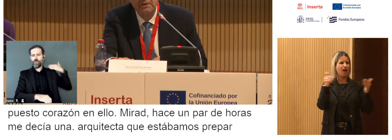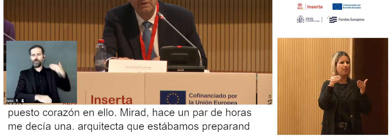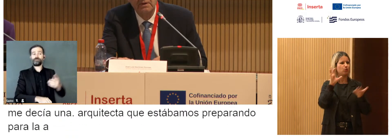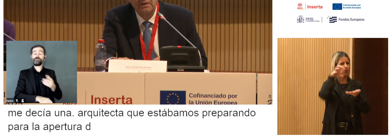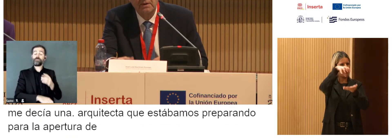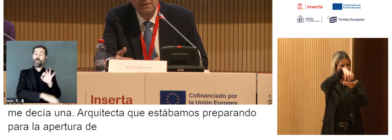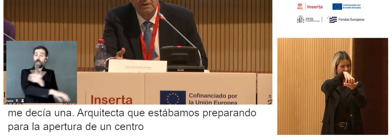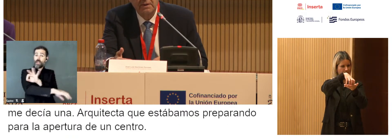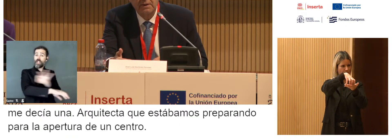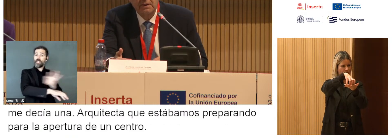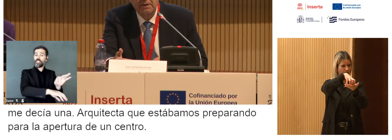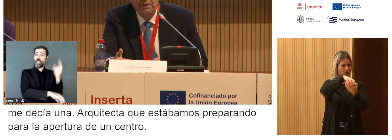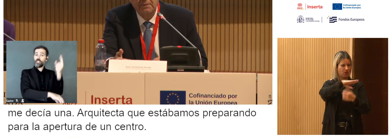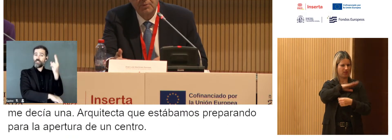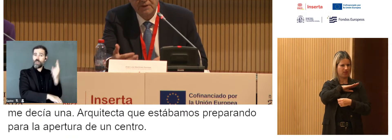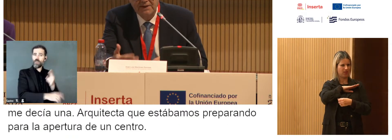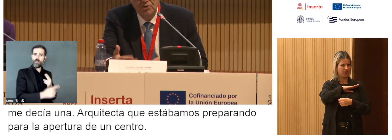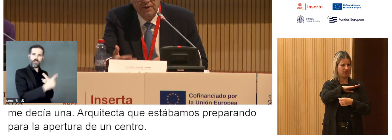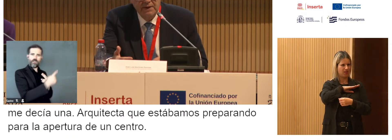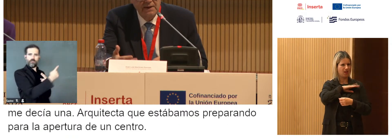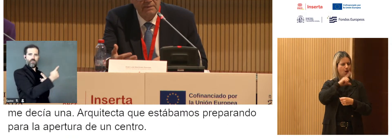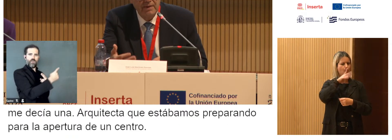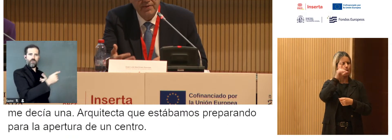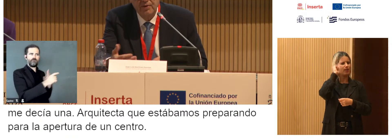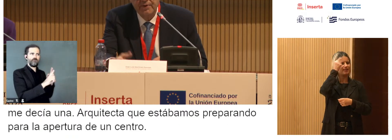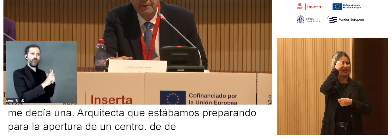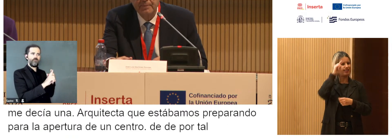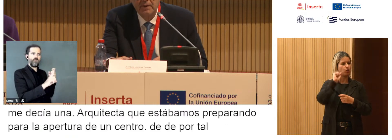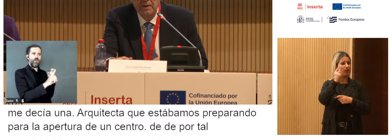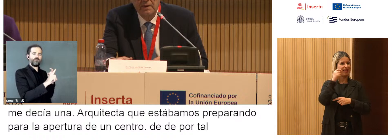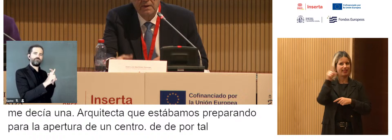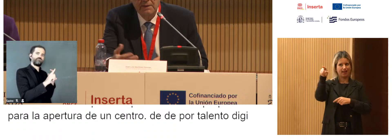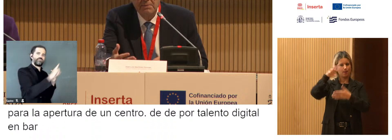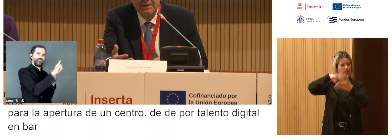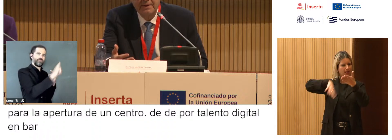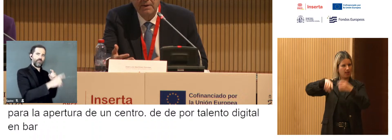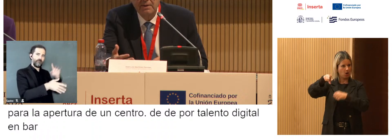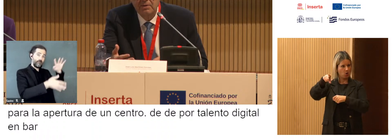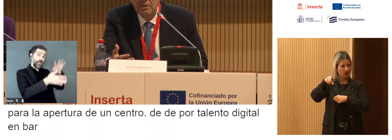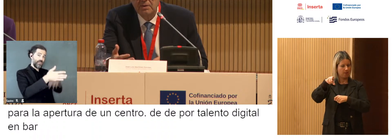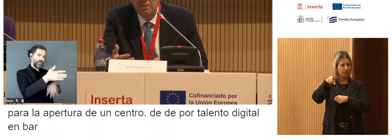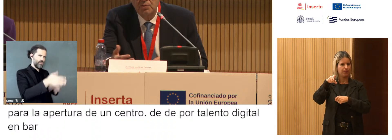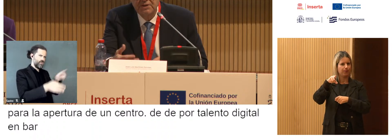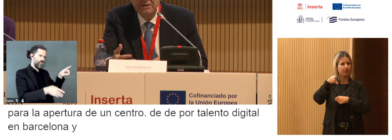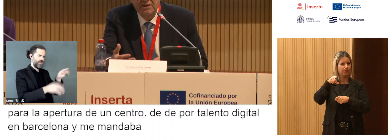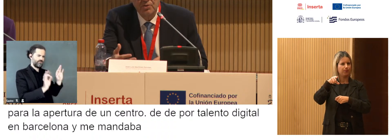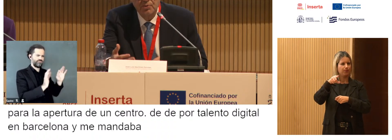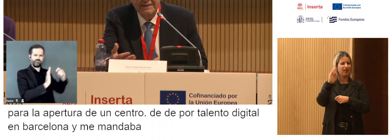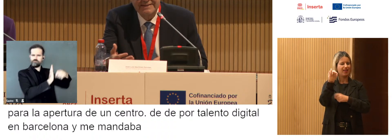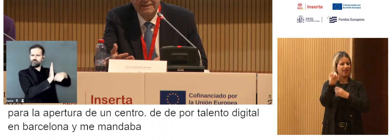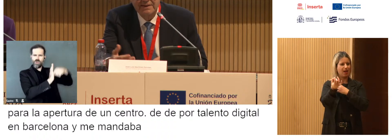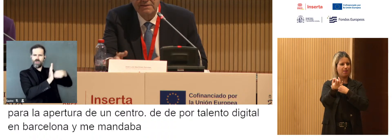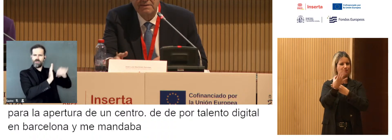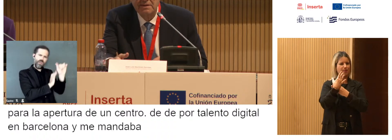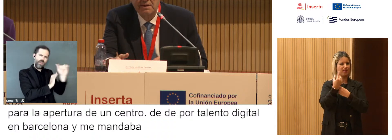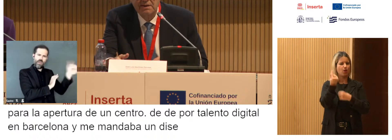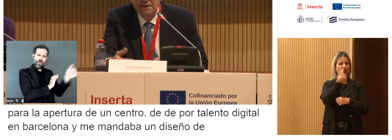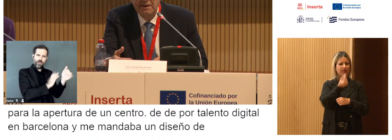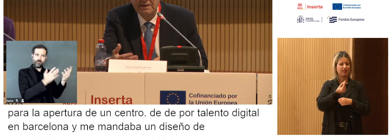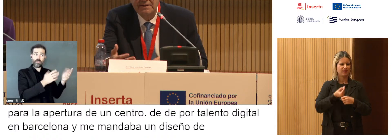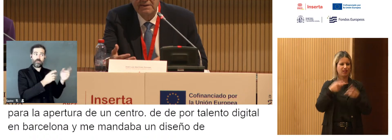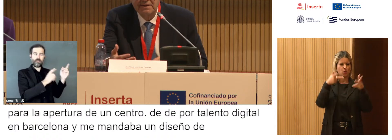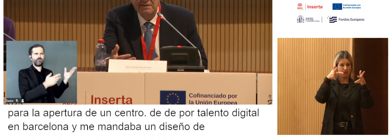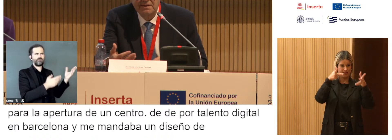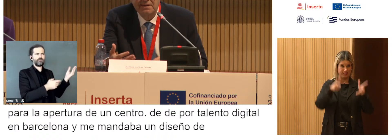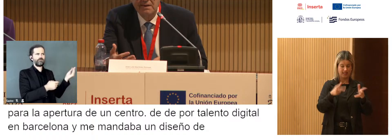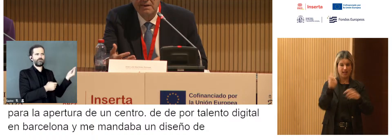centro por talento digital en Barcelona y me mandaba un diseño de unas sillas y en